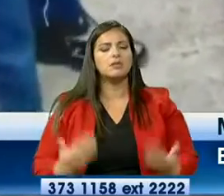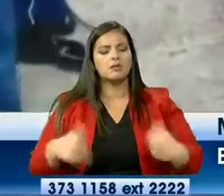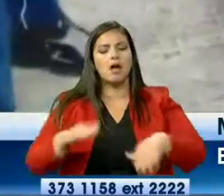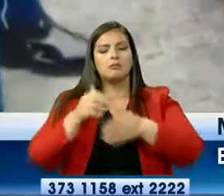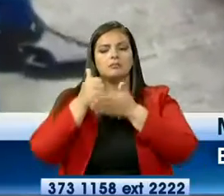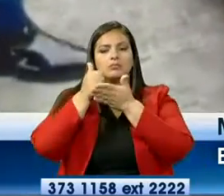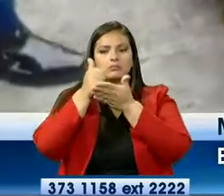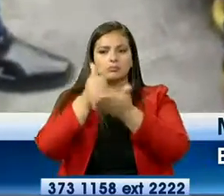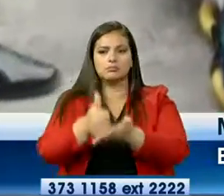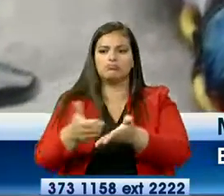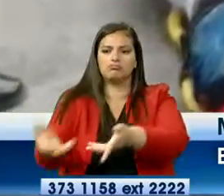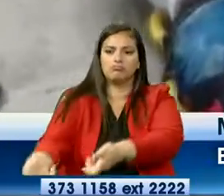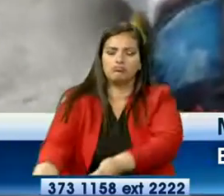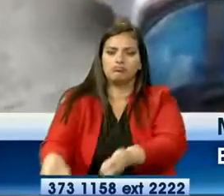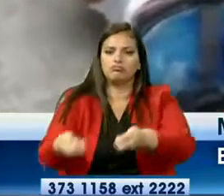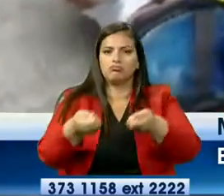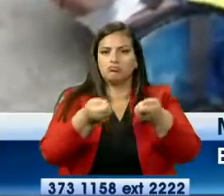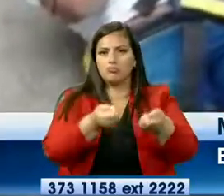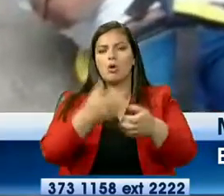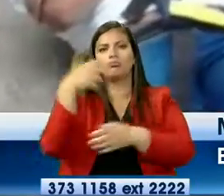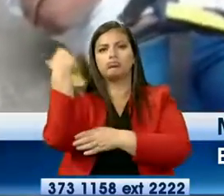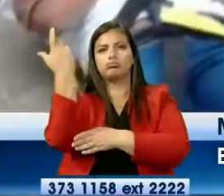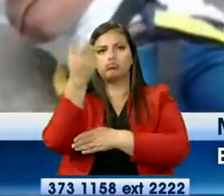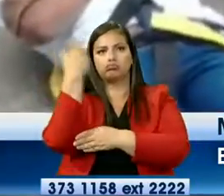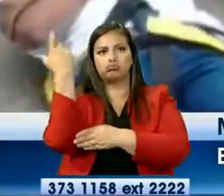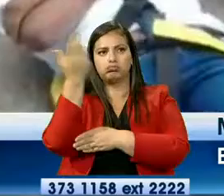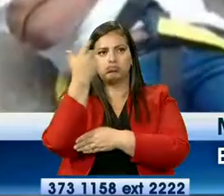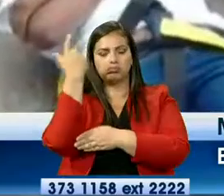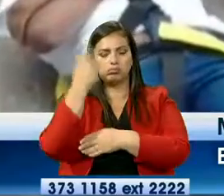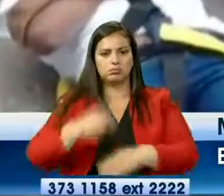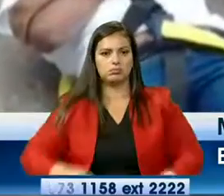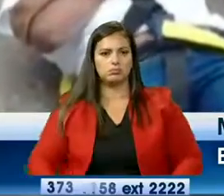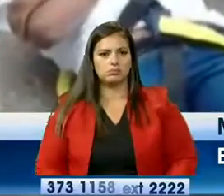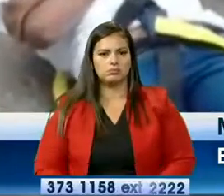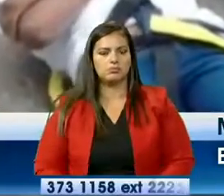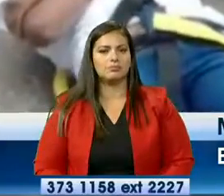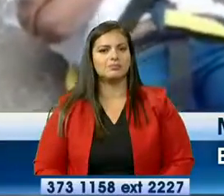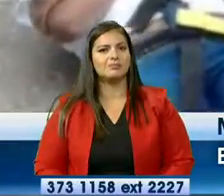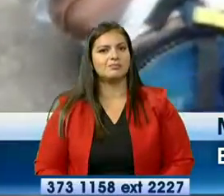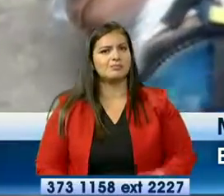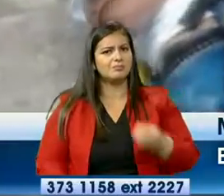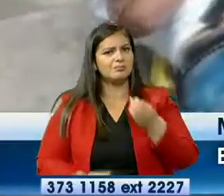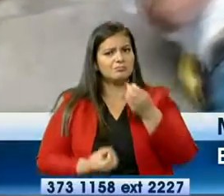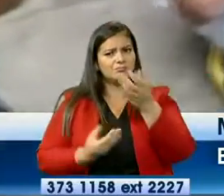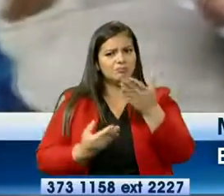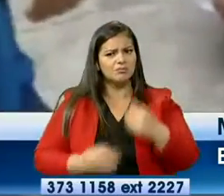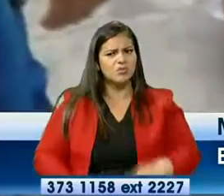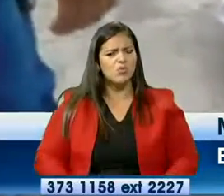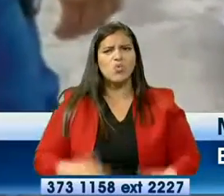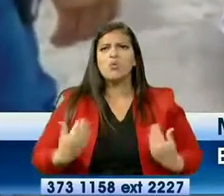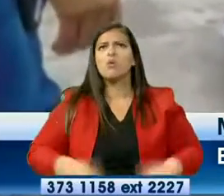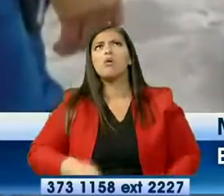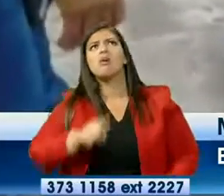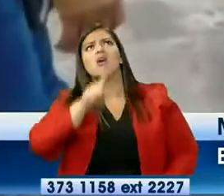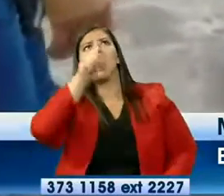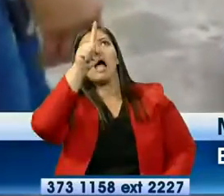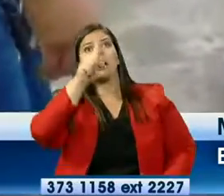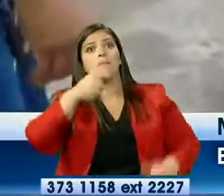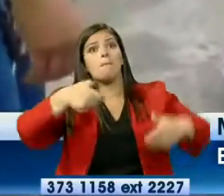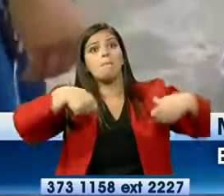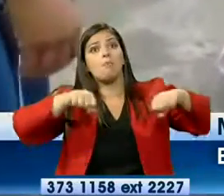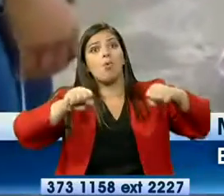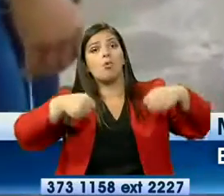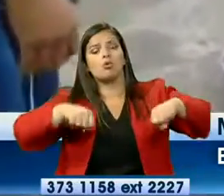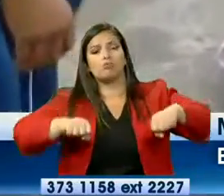que se encontraban en la ambulancia, pero atónitos aseguraron que la persona que había caído de varios metros presentaba heridas